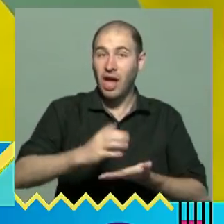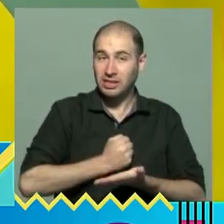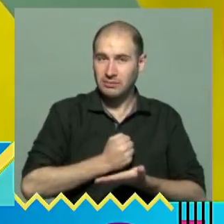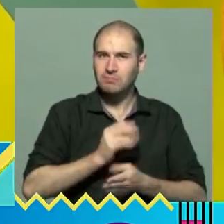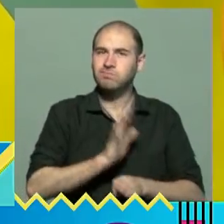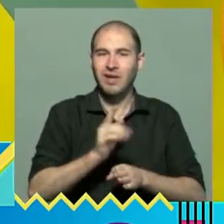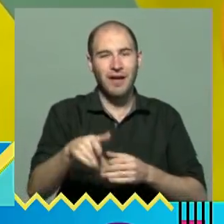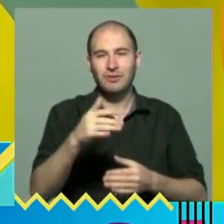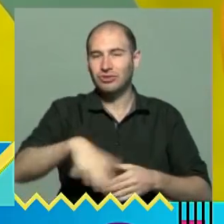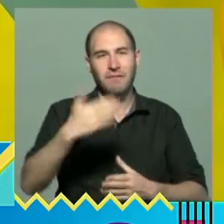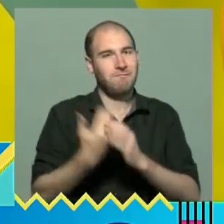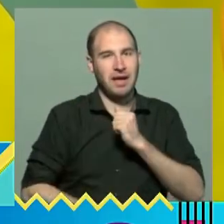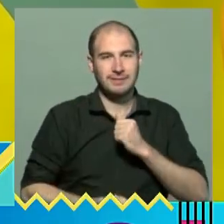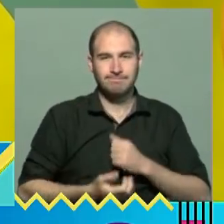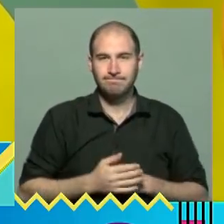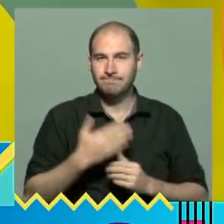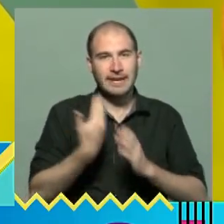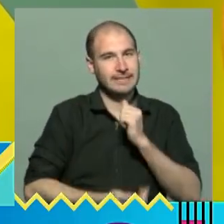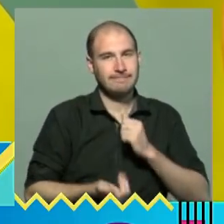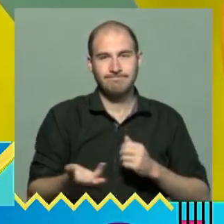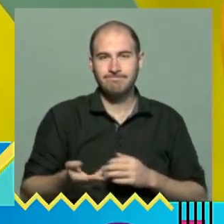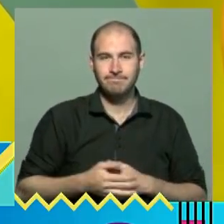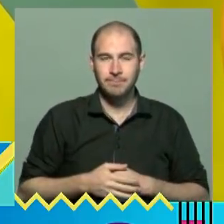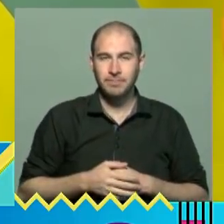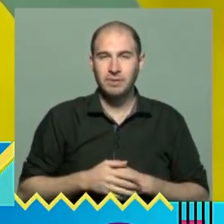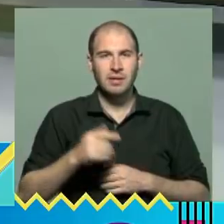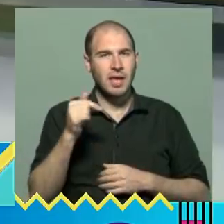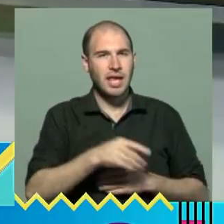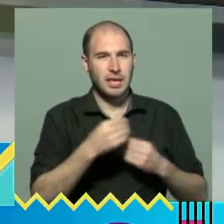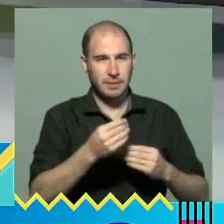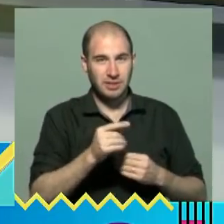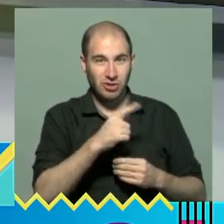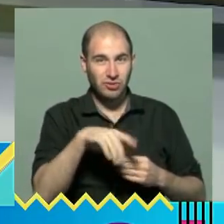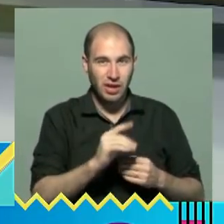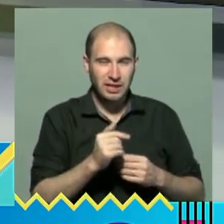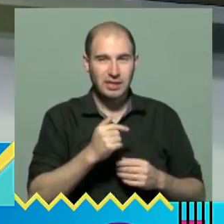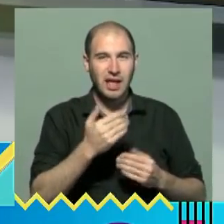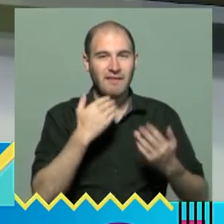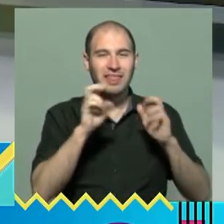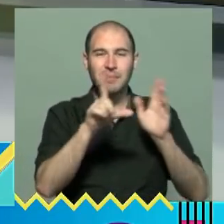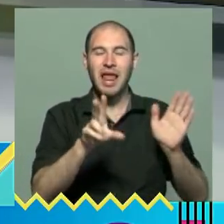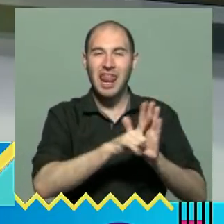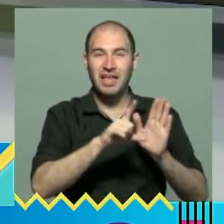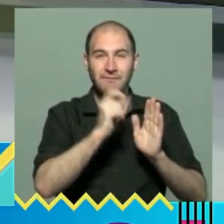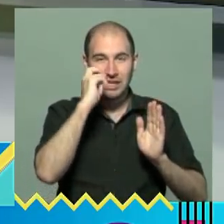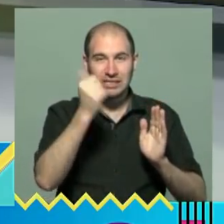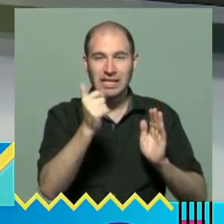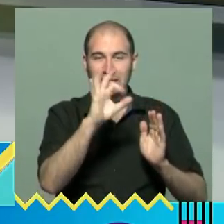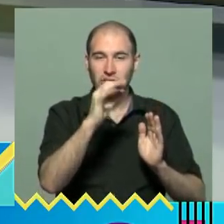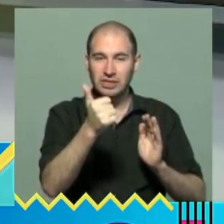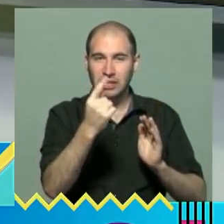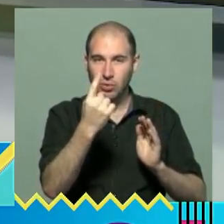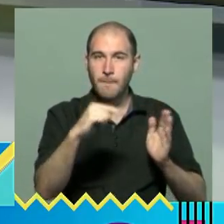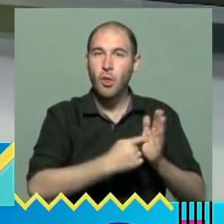porque ha fallado como sociedad, ha fallado. Hay una realidad, estuvimos investigando acerca de la ley 26061